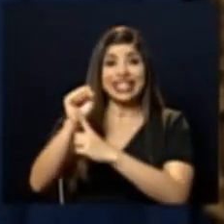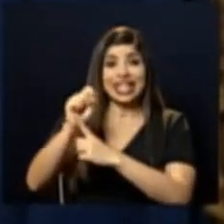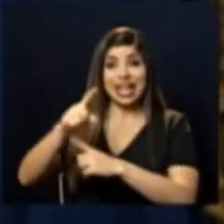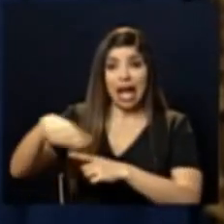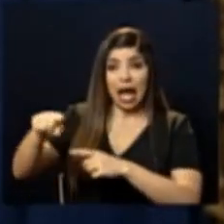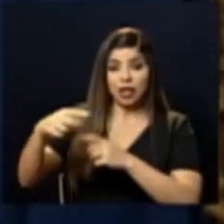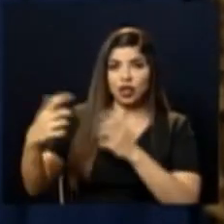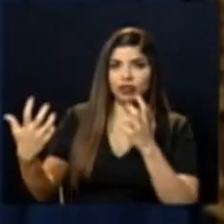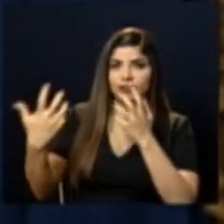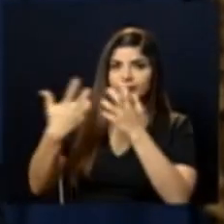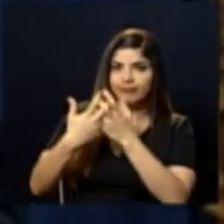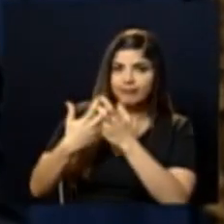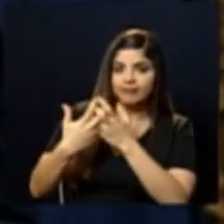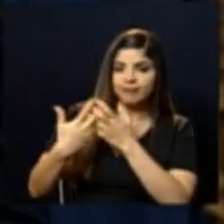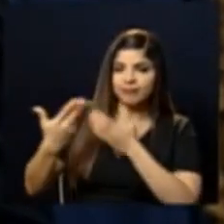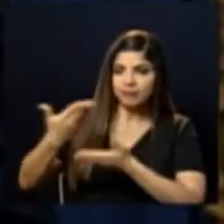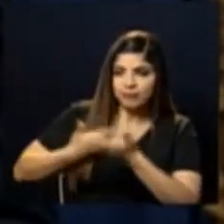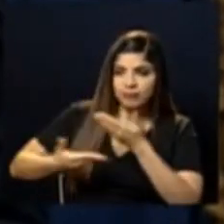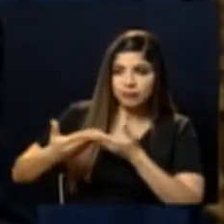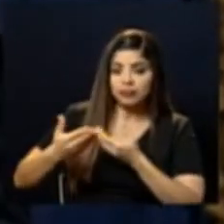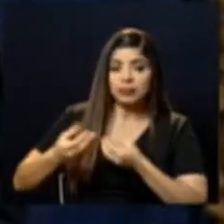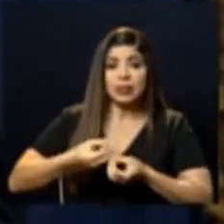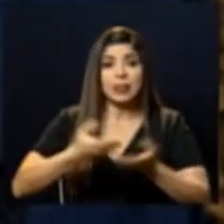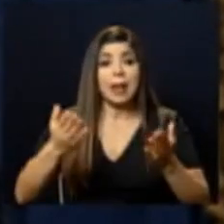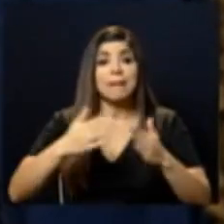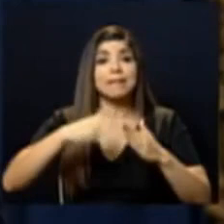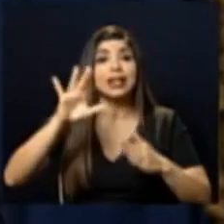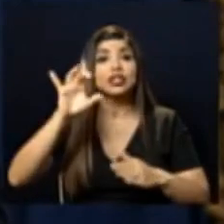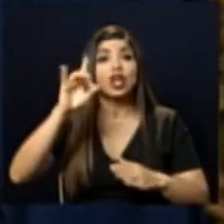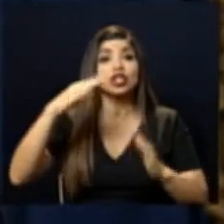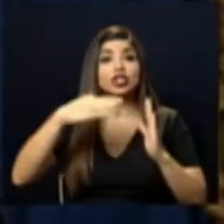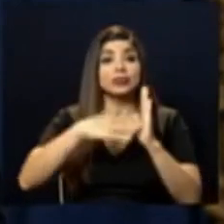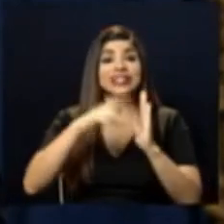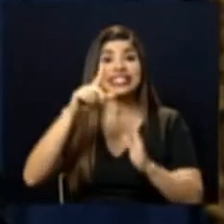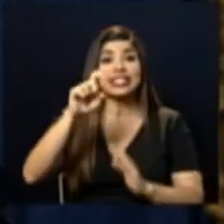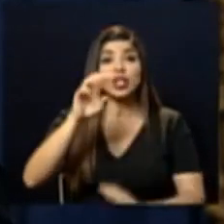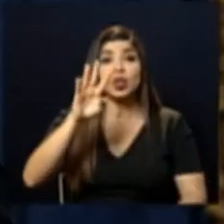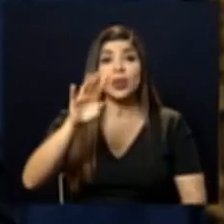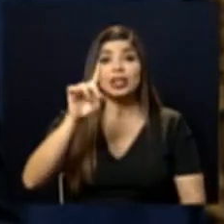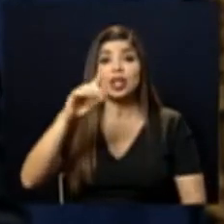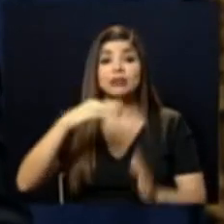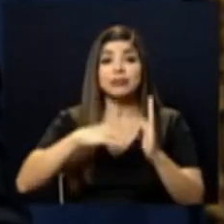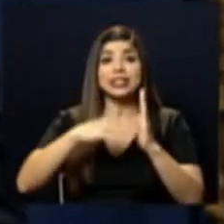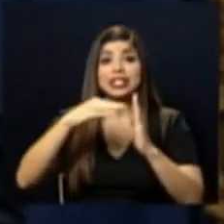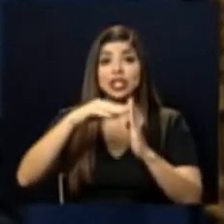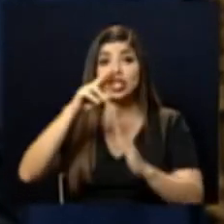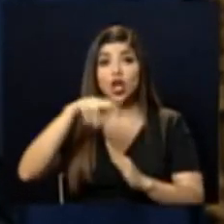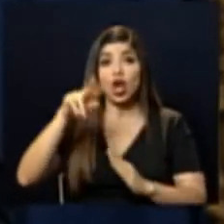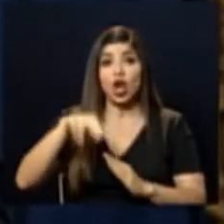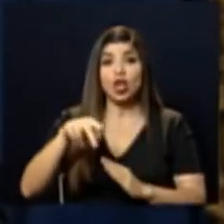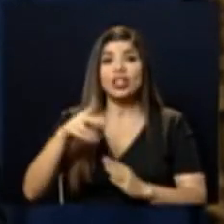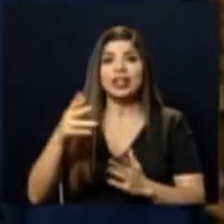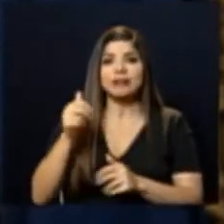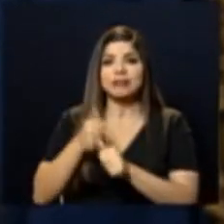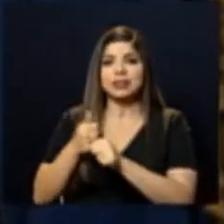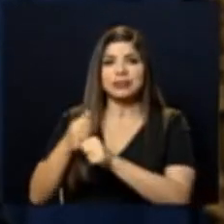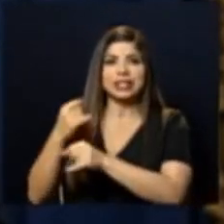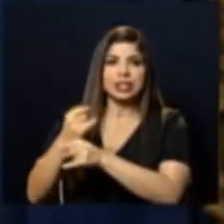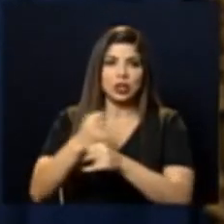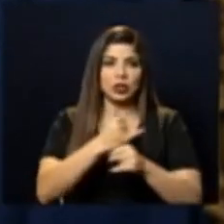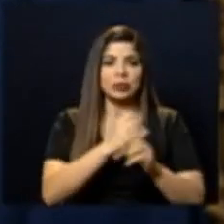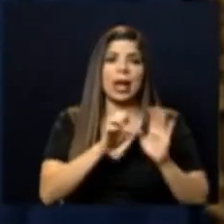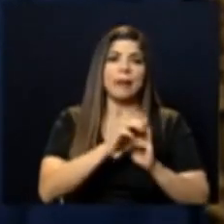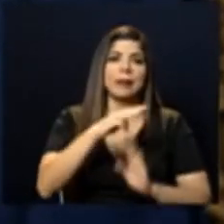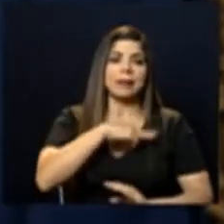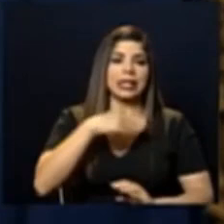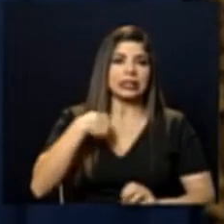provincia, pone más de 8.141 millones de colones provenientes de instituciones como el Ministerio